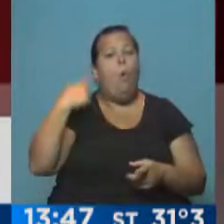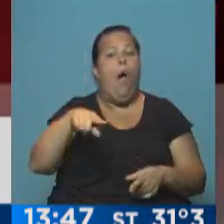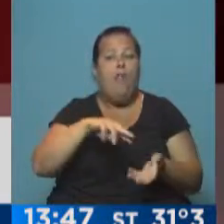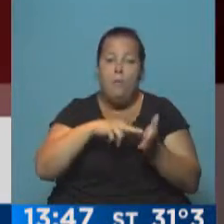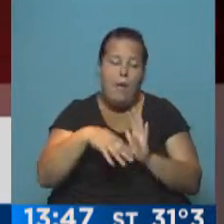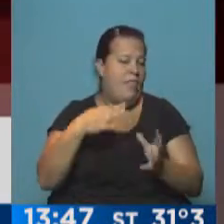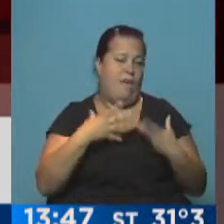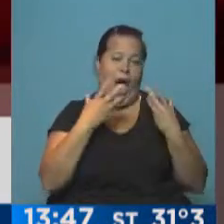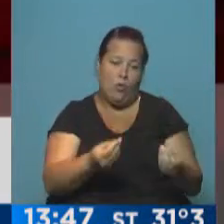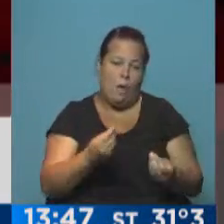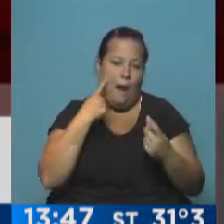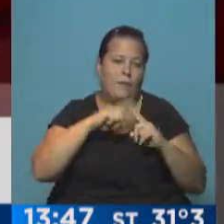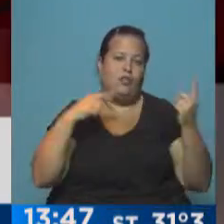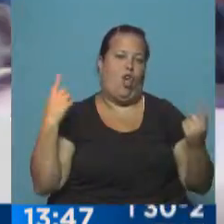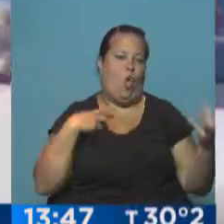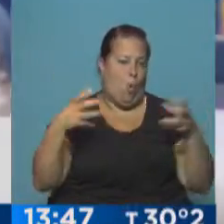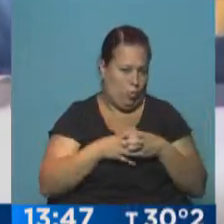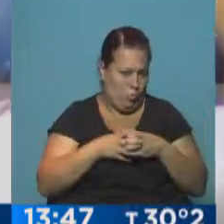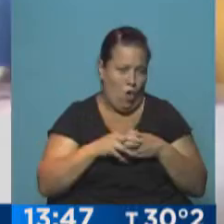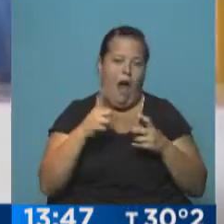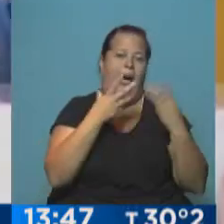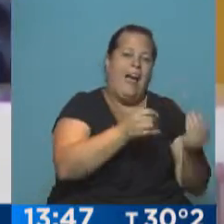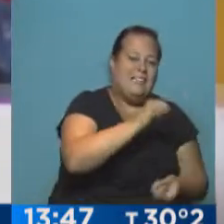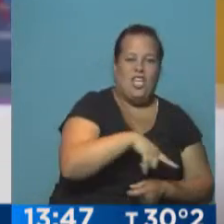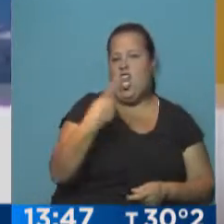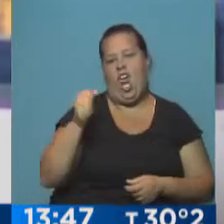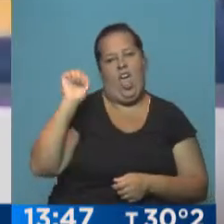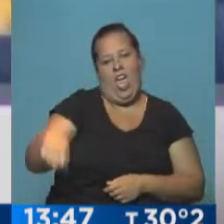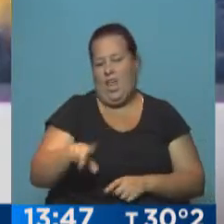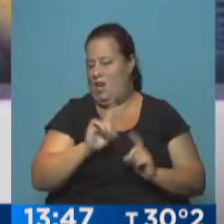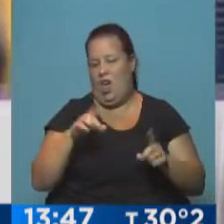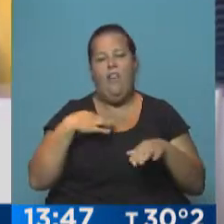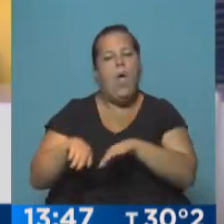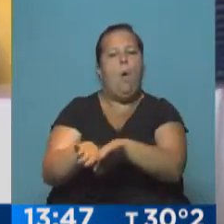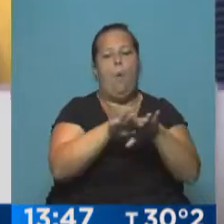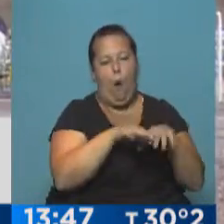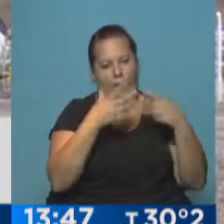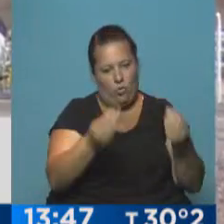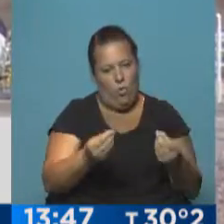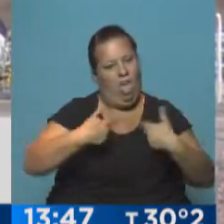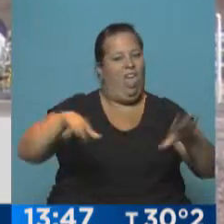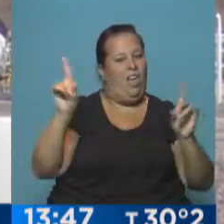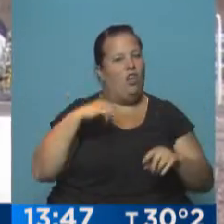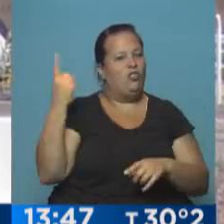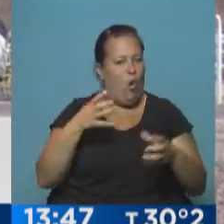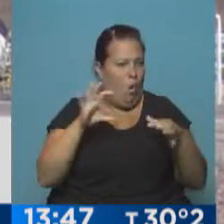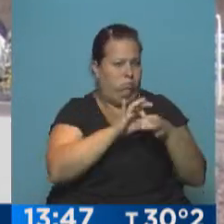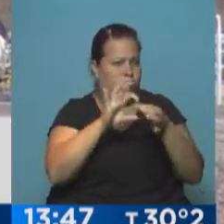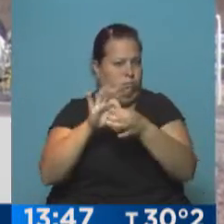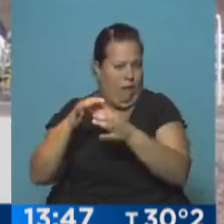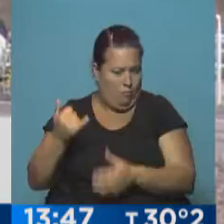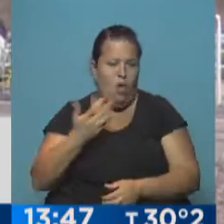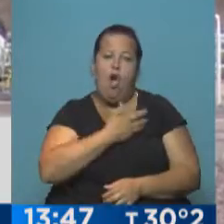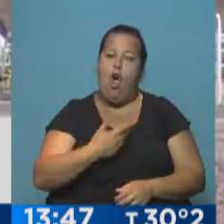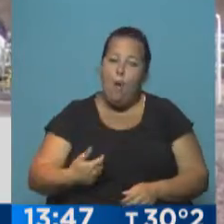de problemas, que podamos subsistir todos juntos. Y no ayudar a un sector y al otro sector dejarlo al libre mercado cuando van todos de la mano. El